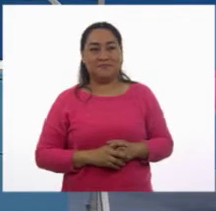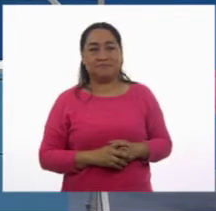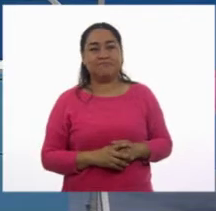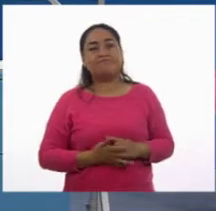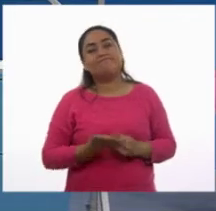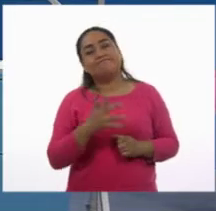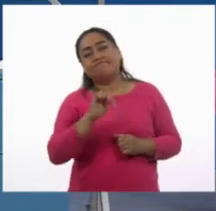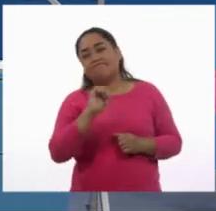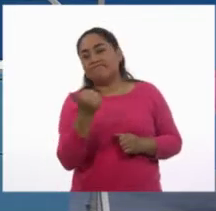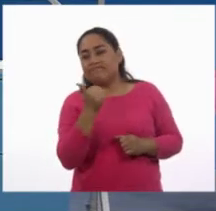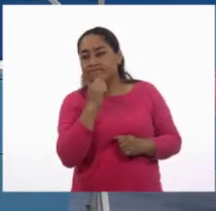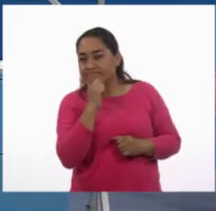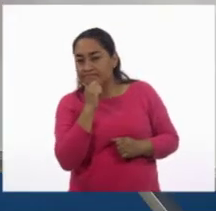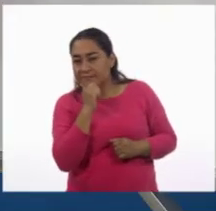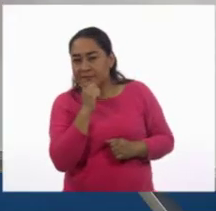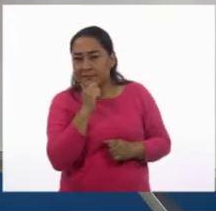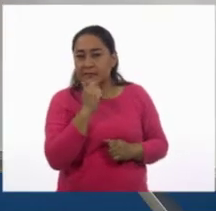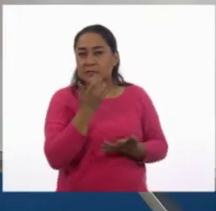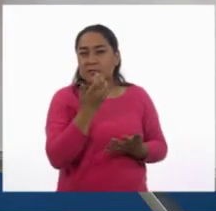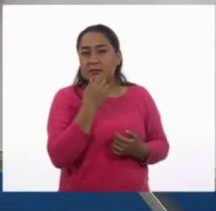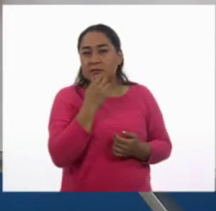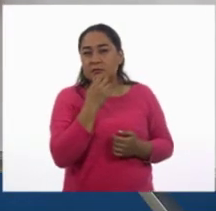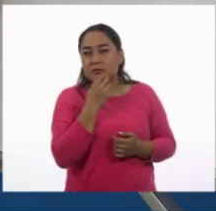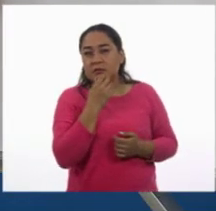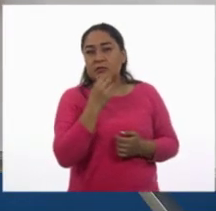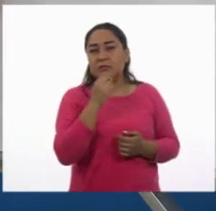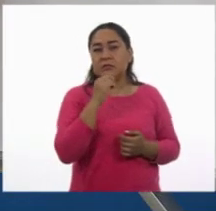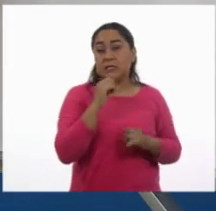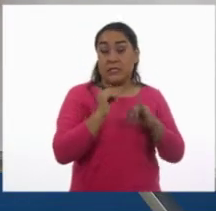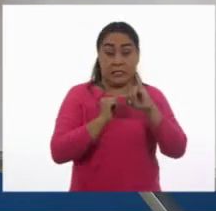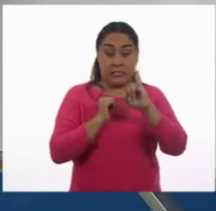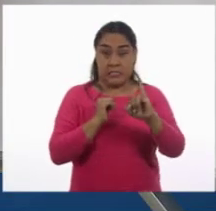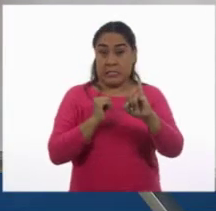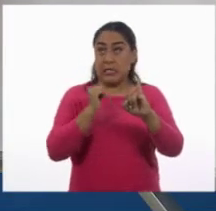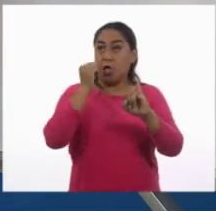En el I2.